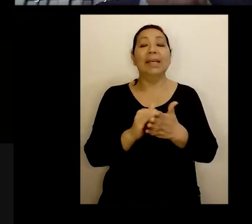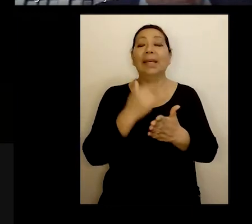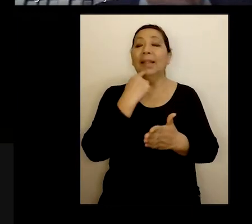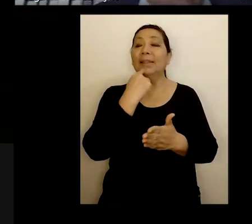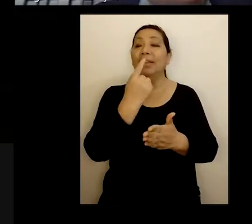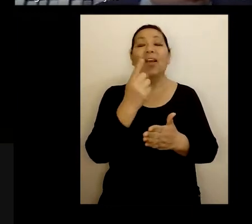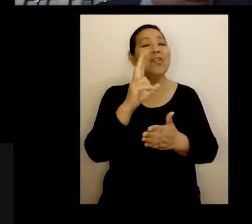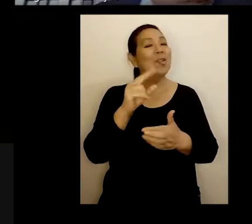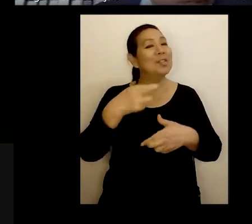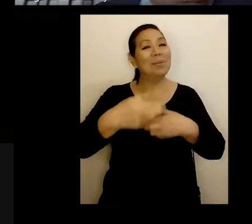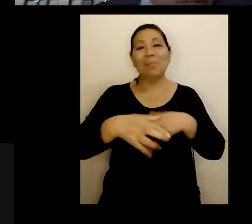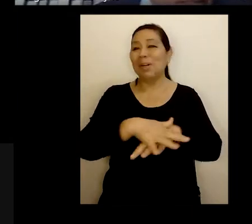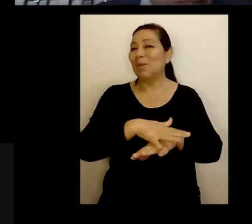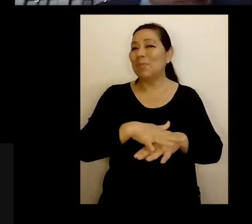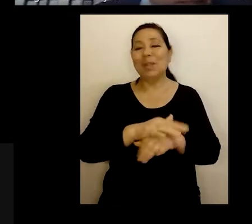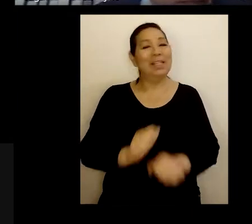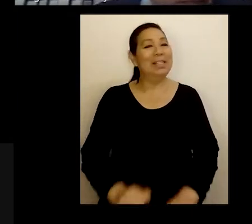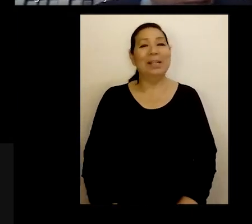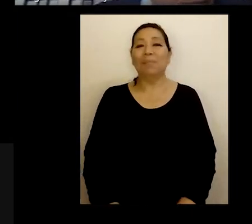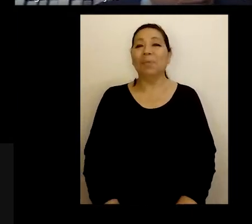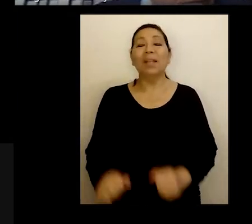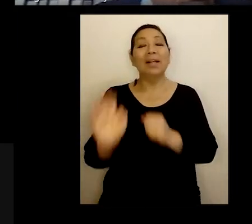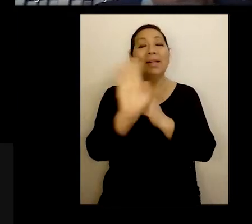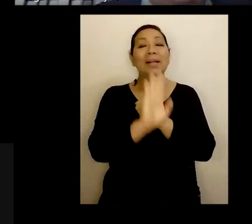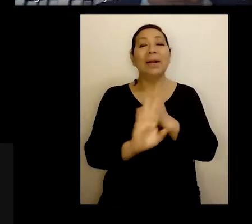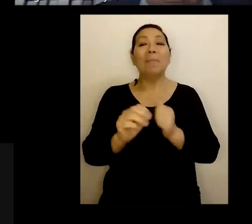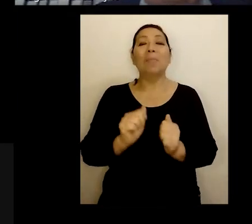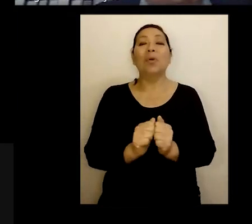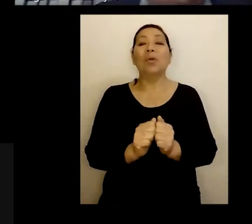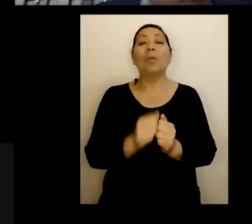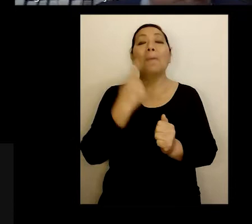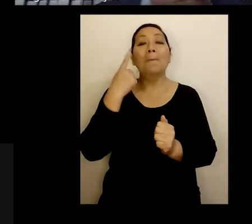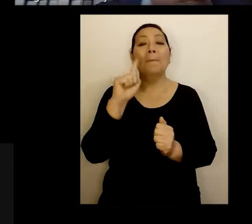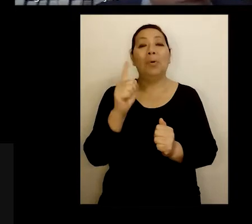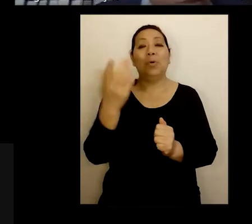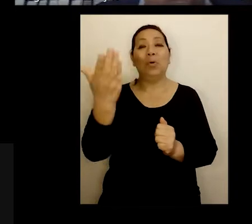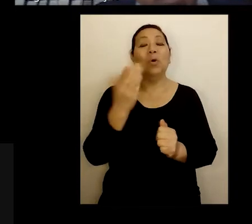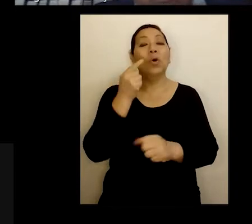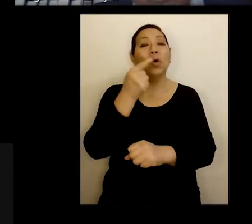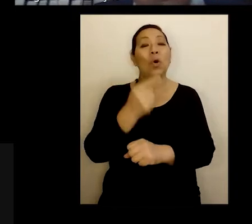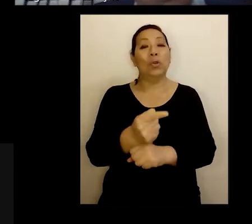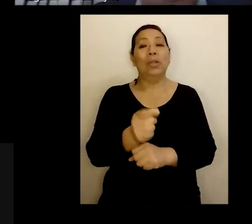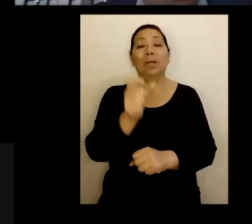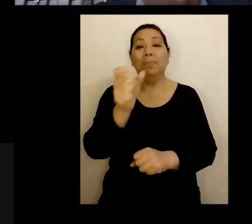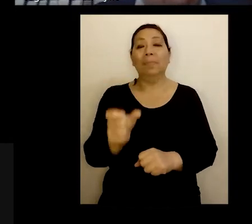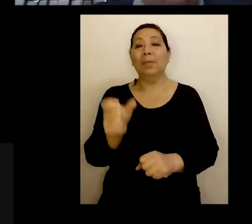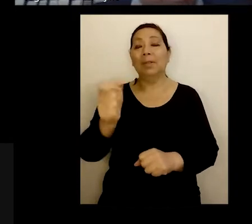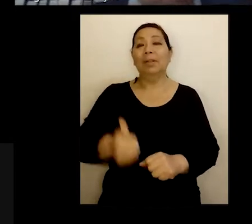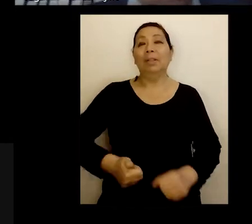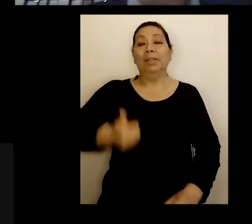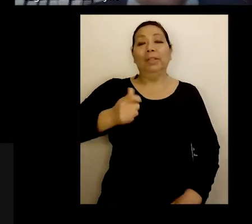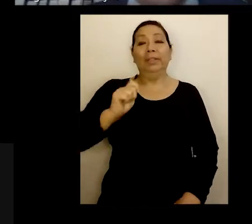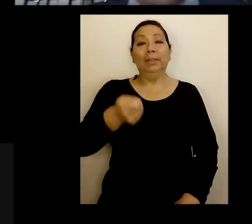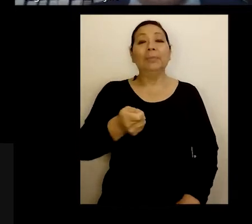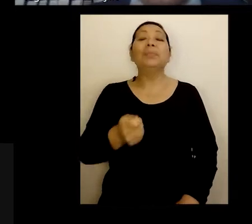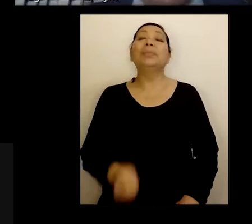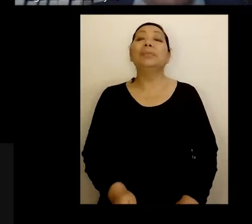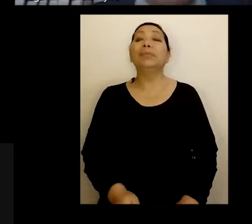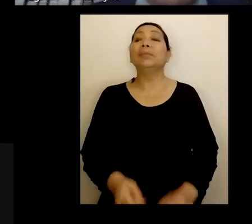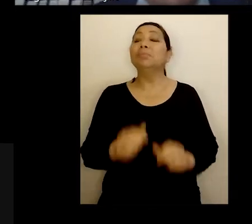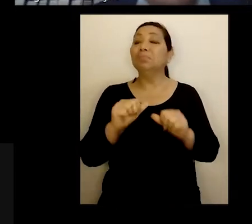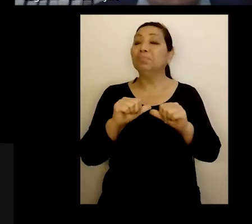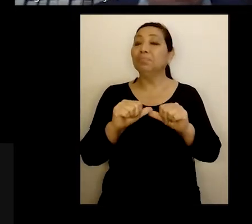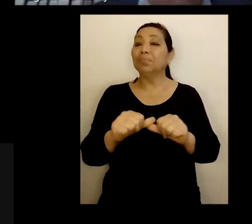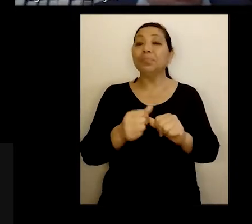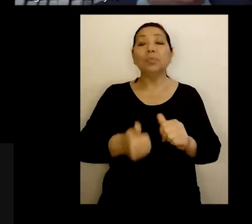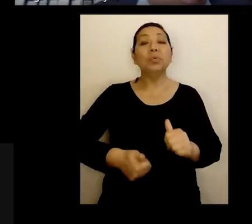declara improcedente la demanda de amparo interpuesta contra los señores magistrados de la Sala Penal